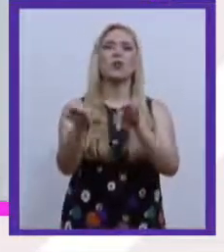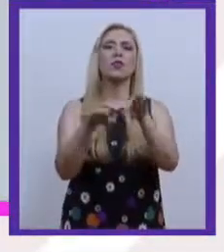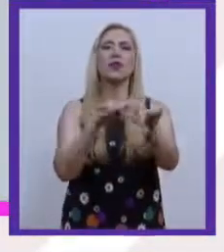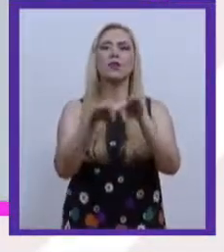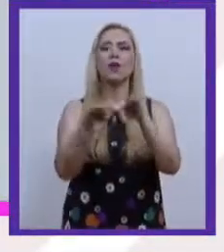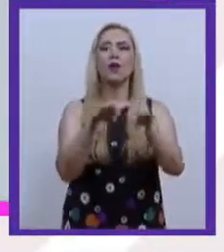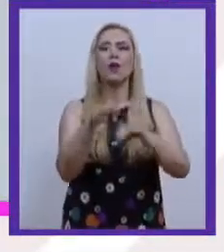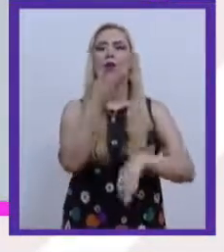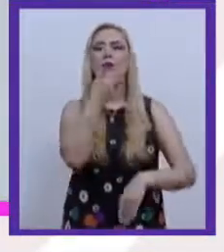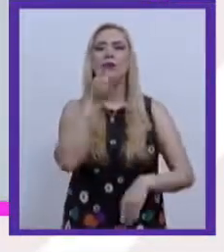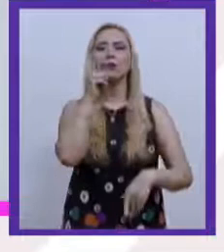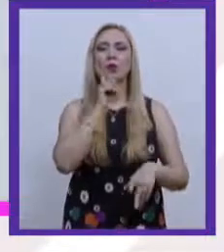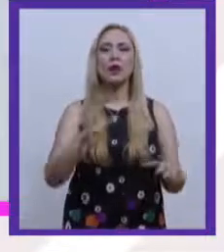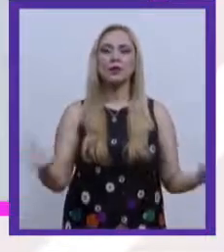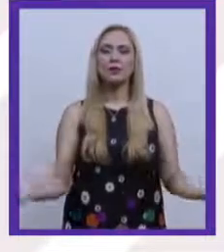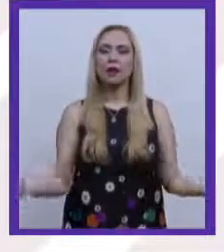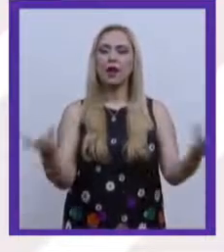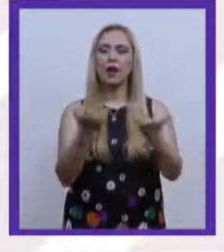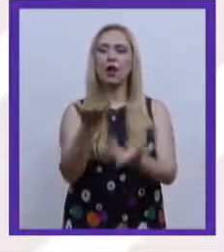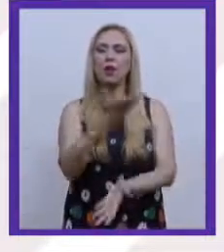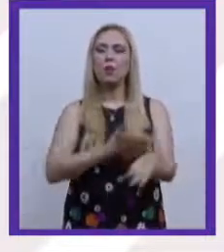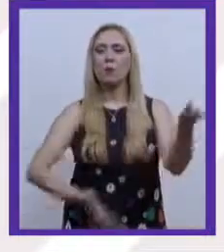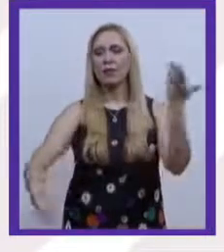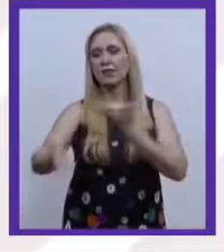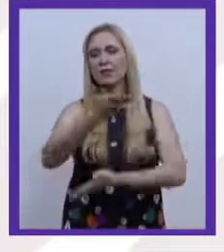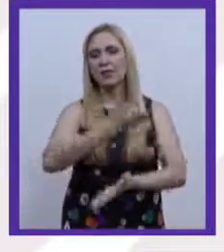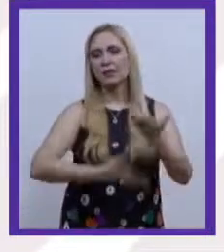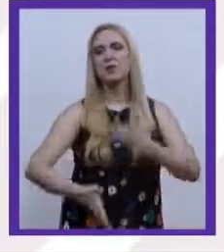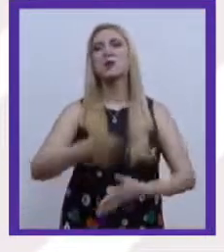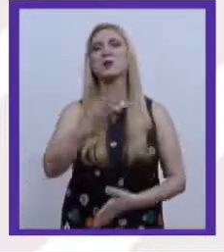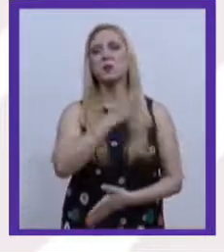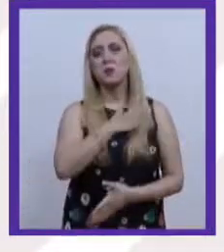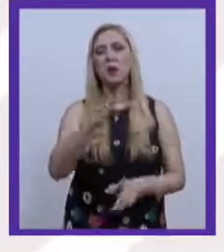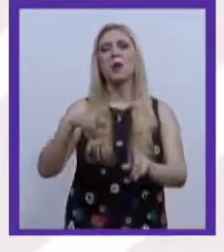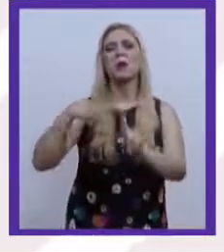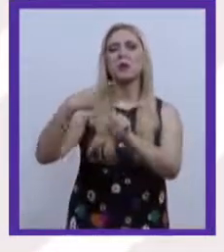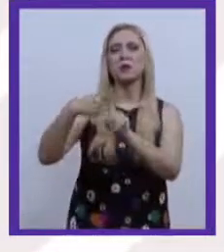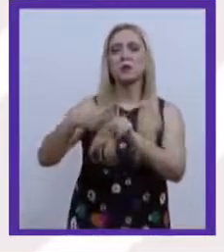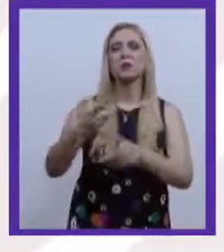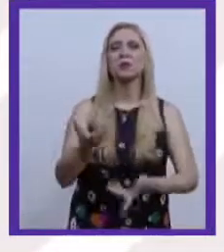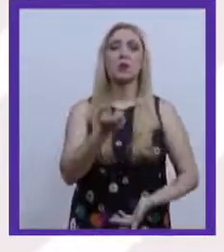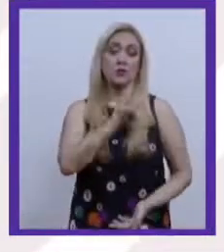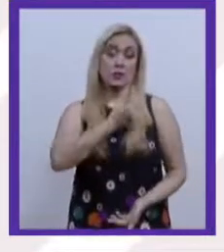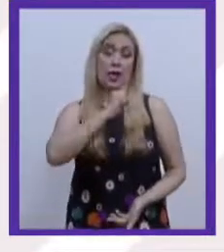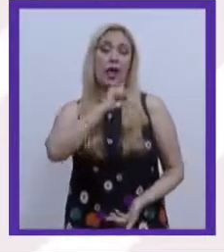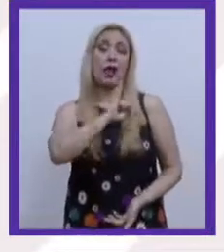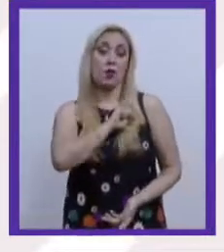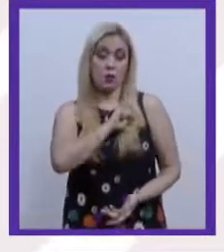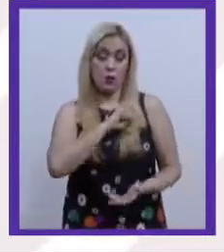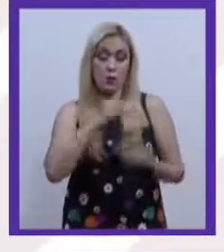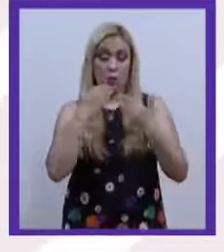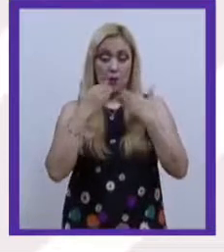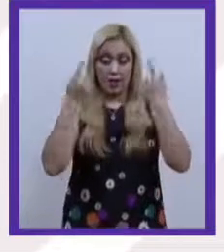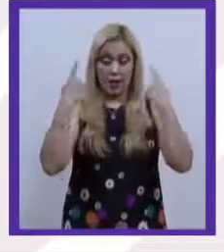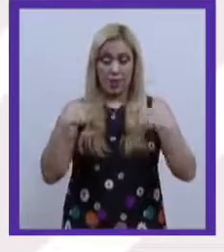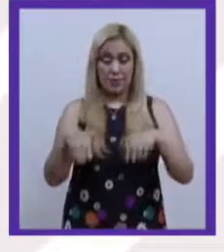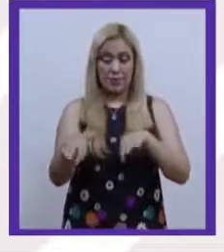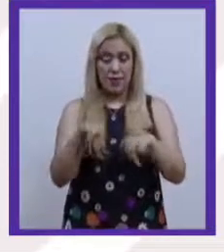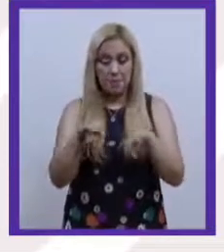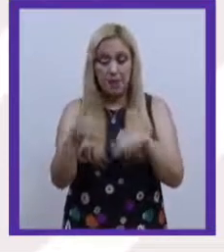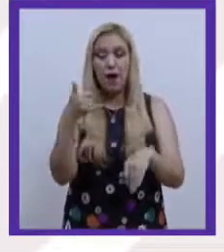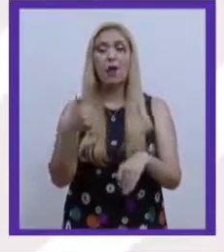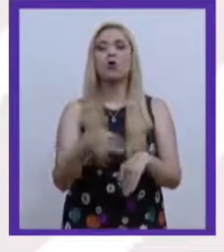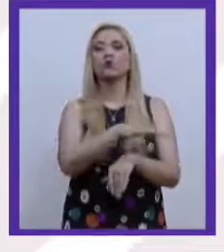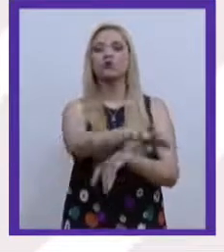puede tener, digamos, muchas buenas repercusiones en la salud de la vida pública de nuestro